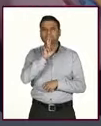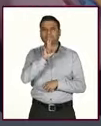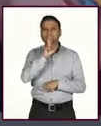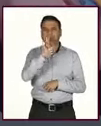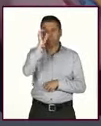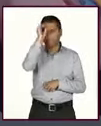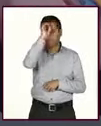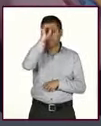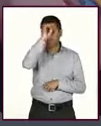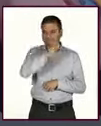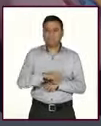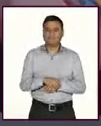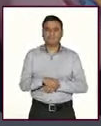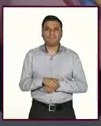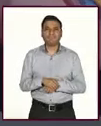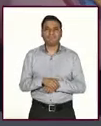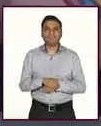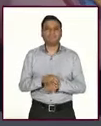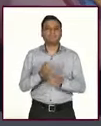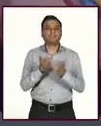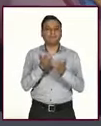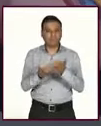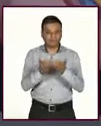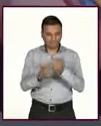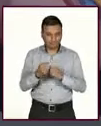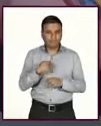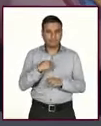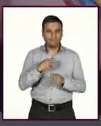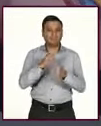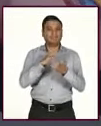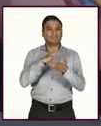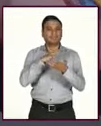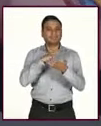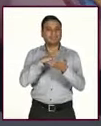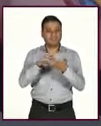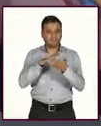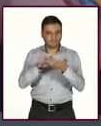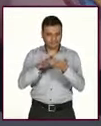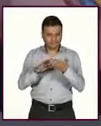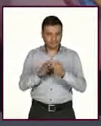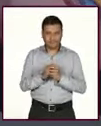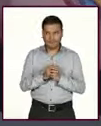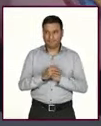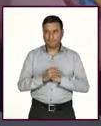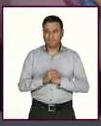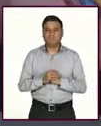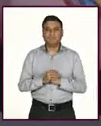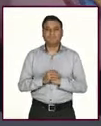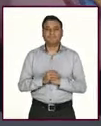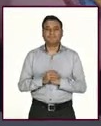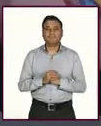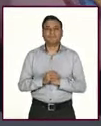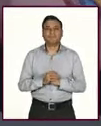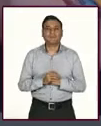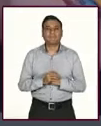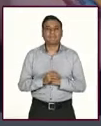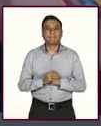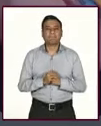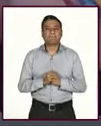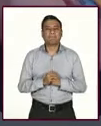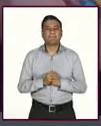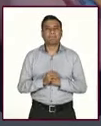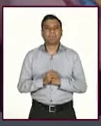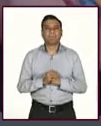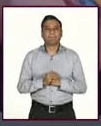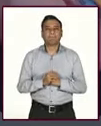así es que si me permiten, voy a leerlas directamente desde, bueno, pues el dispositivo, Fanny. Sí. Ya tengo aquí,